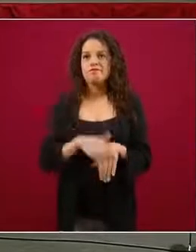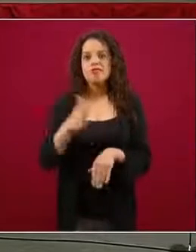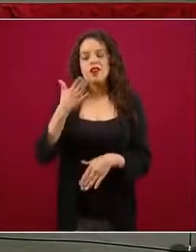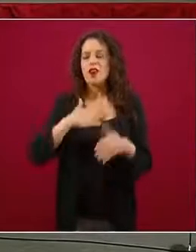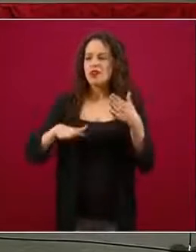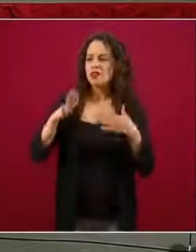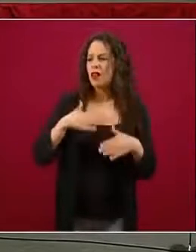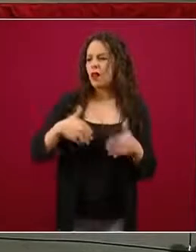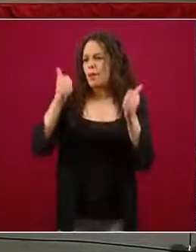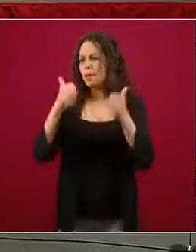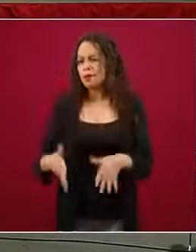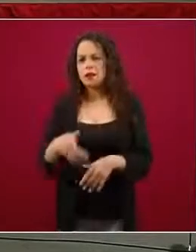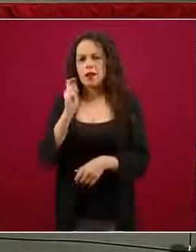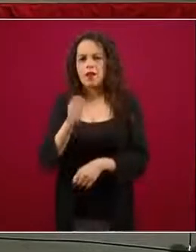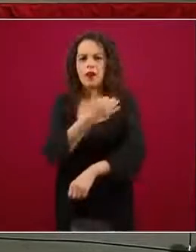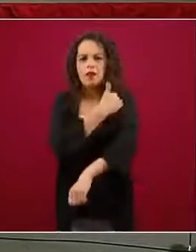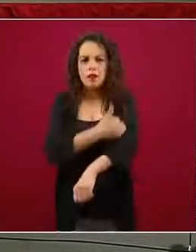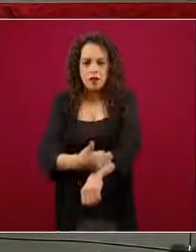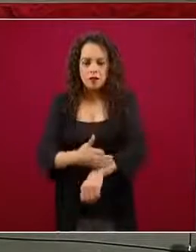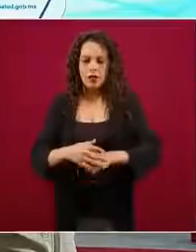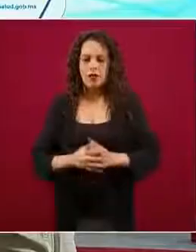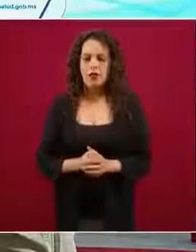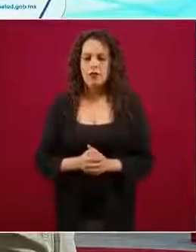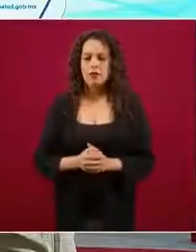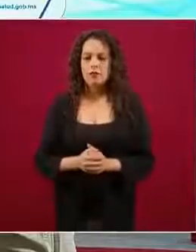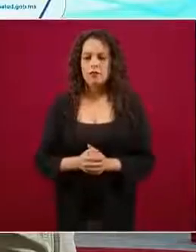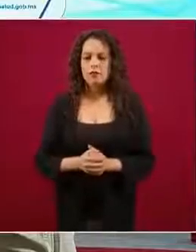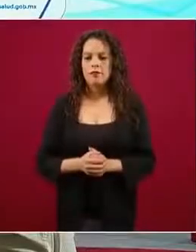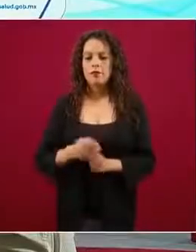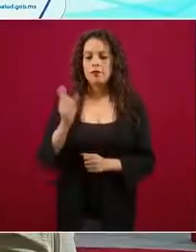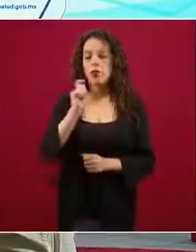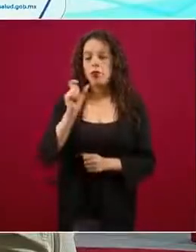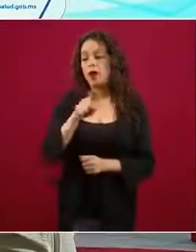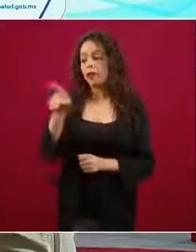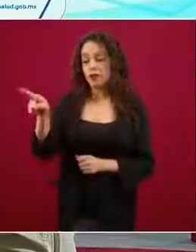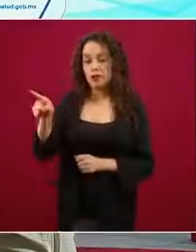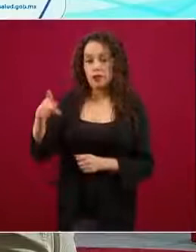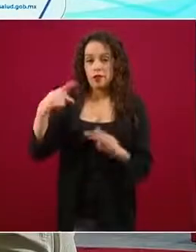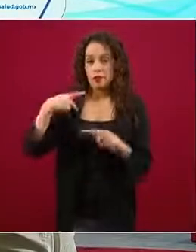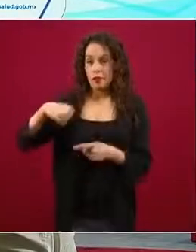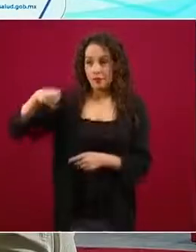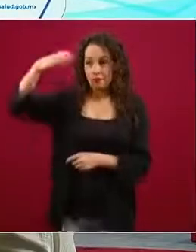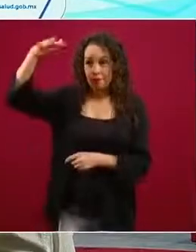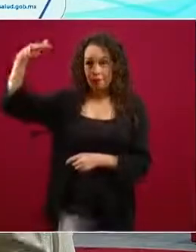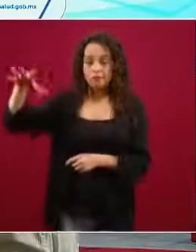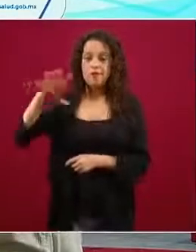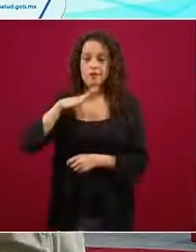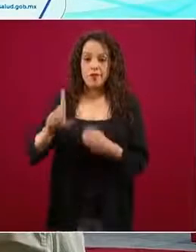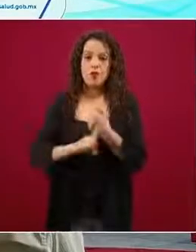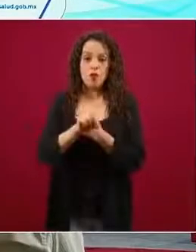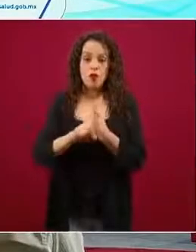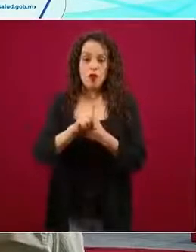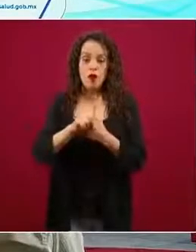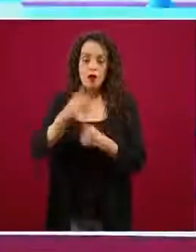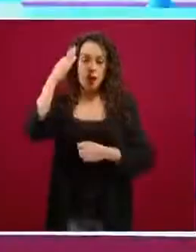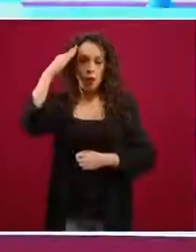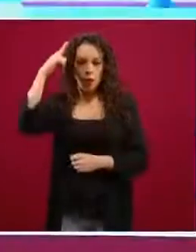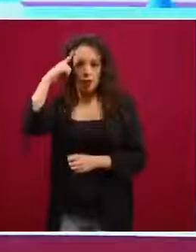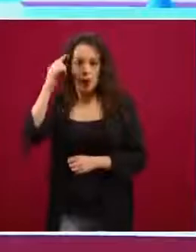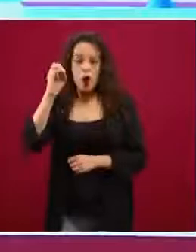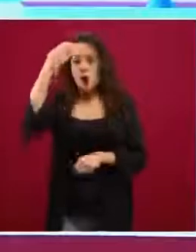con algún tipo de deterioro cognitivo, algún tipo de demencia. Las alteraciones de la memoria suelen ser complejas